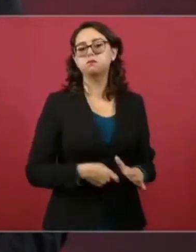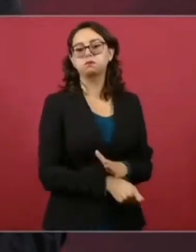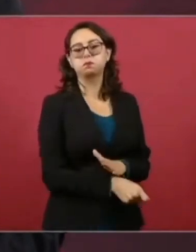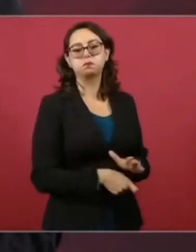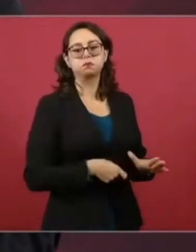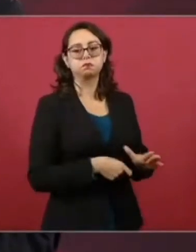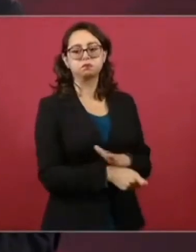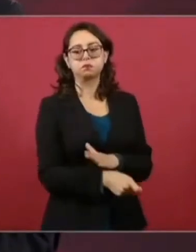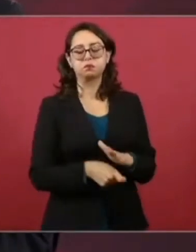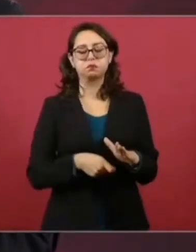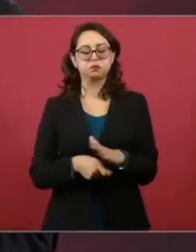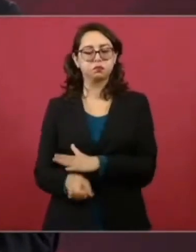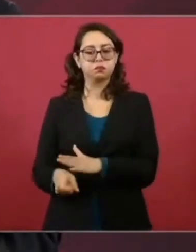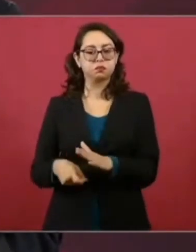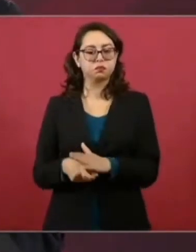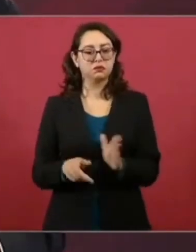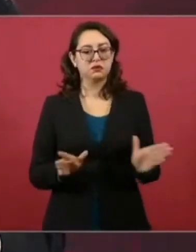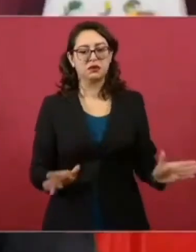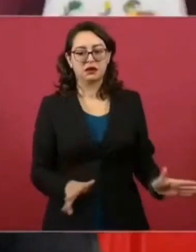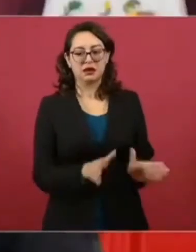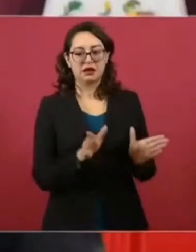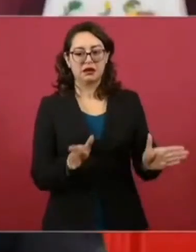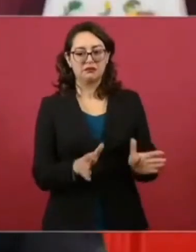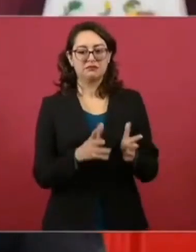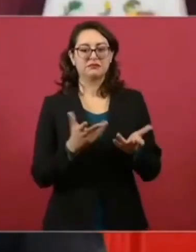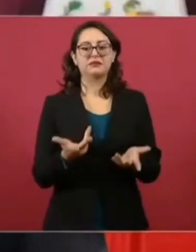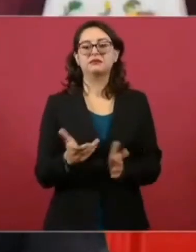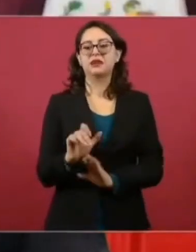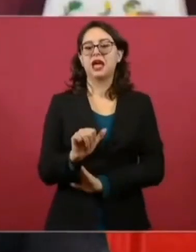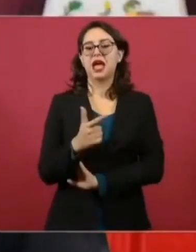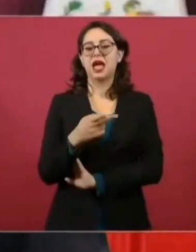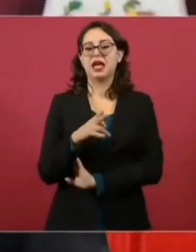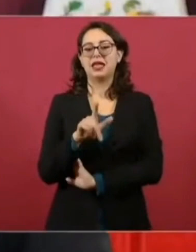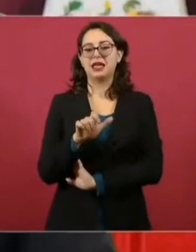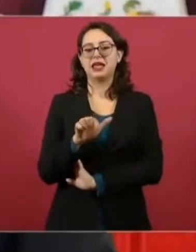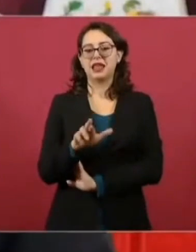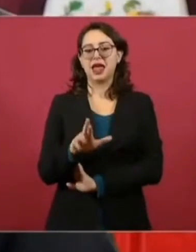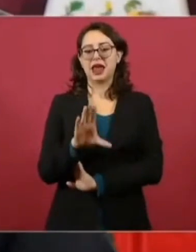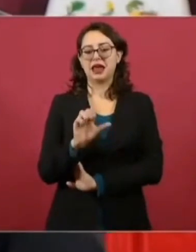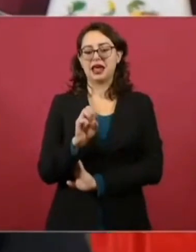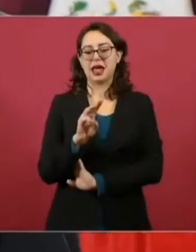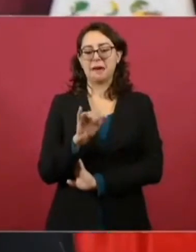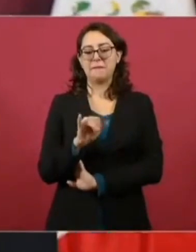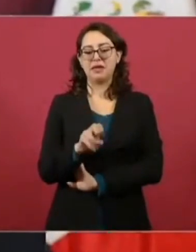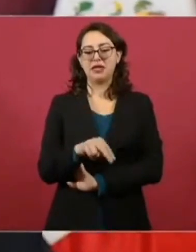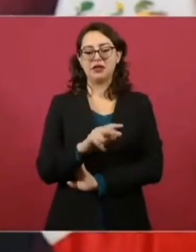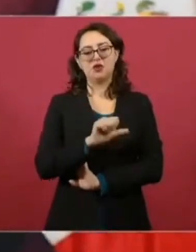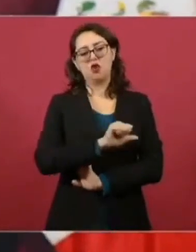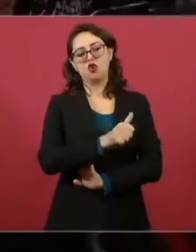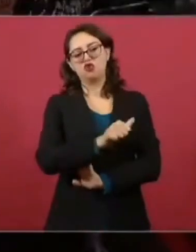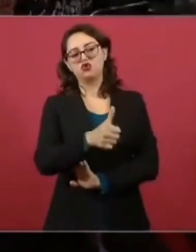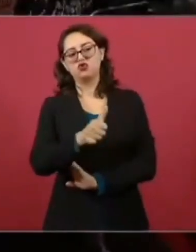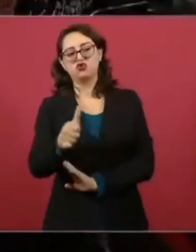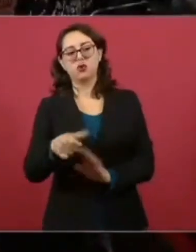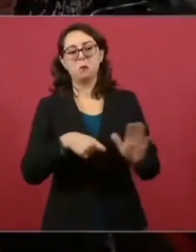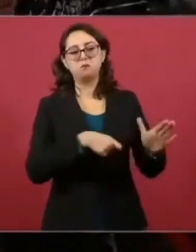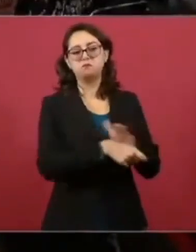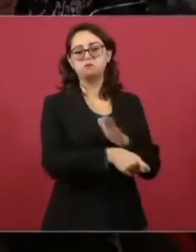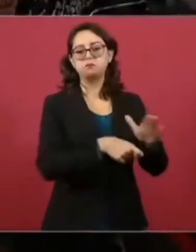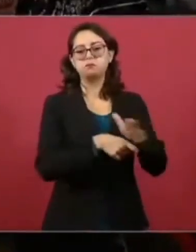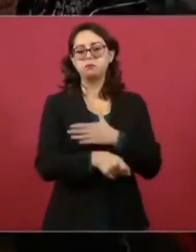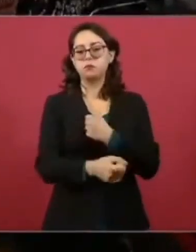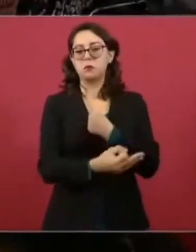como Aguilar Camín y otros. En esa época también